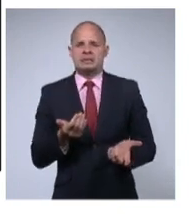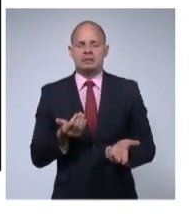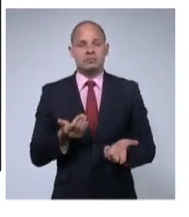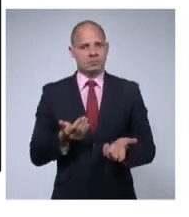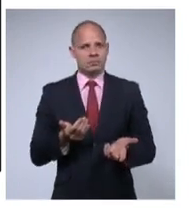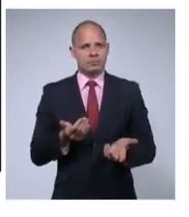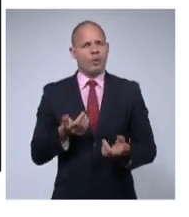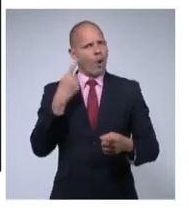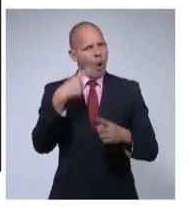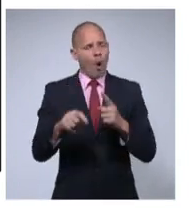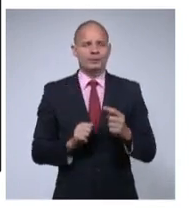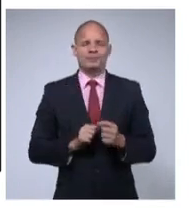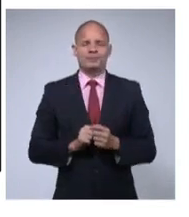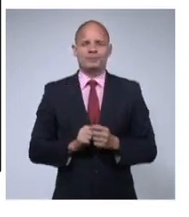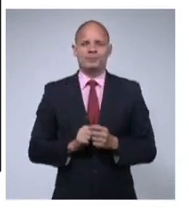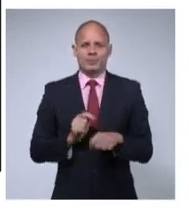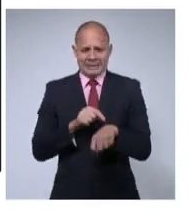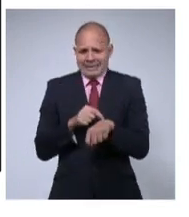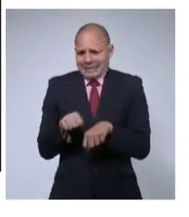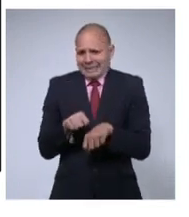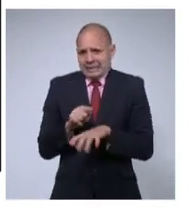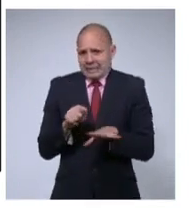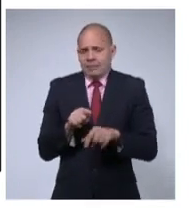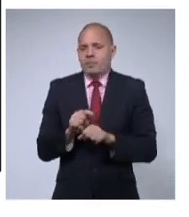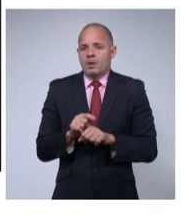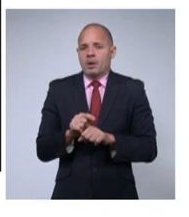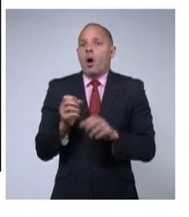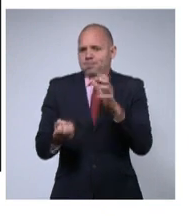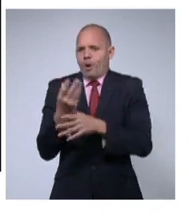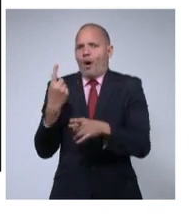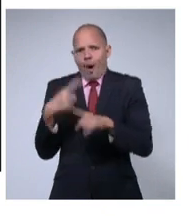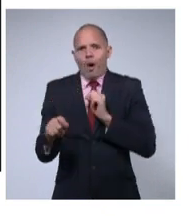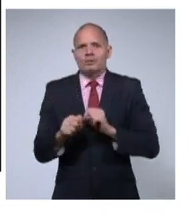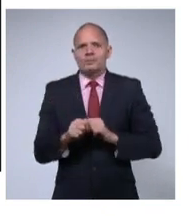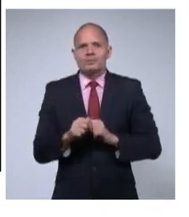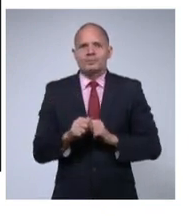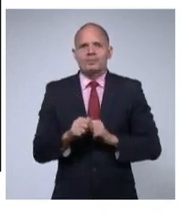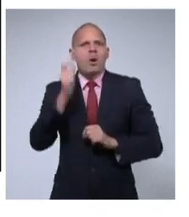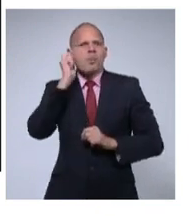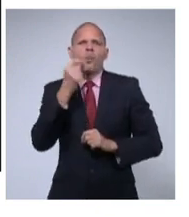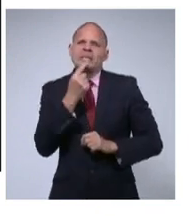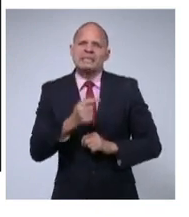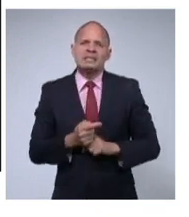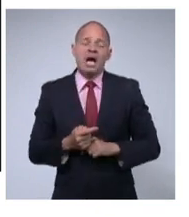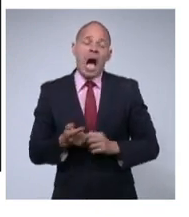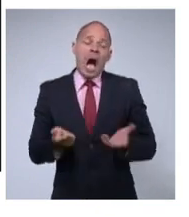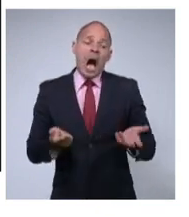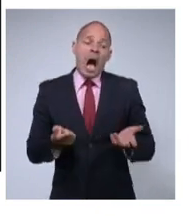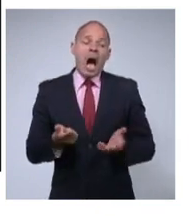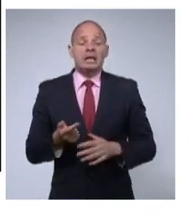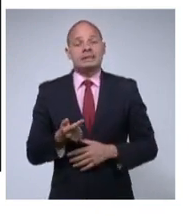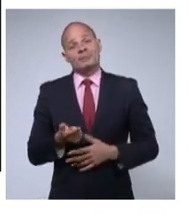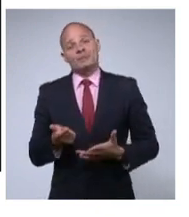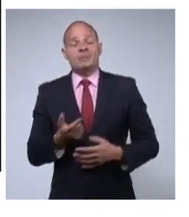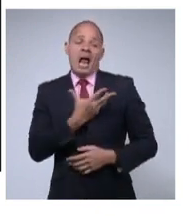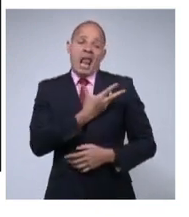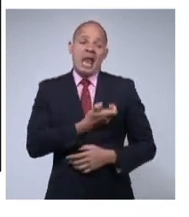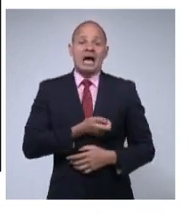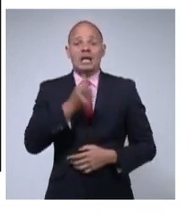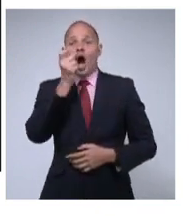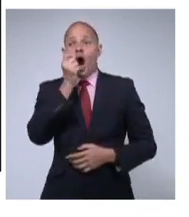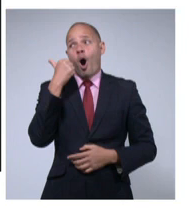Yamila, la hija de Maceo, como ella dice. Lamentablemente a Humbertico se le olvidó esto. Y bueno, pipiolo, estás acabando, jajaja. Ja, ja. Y